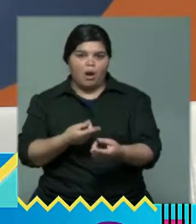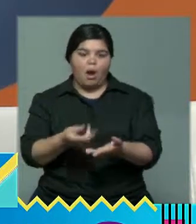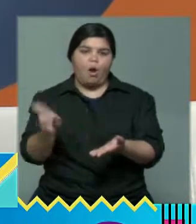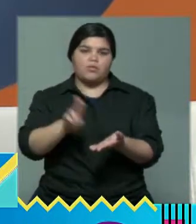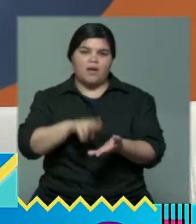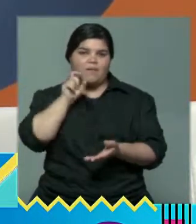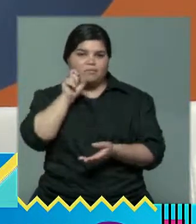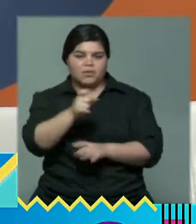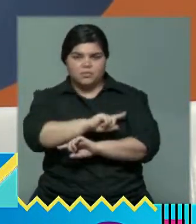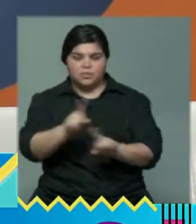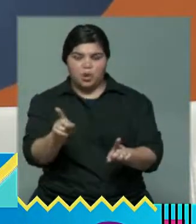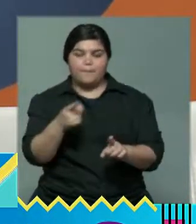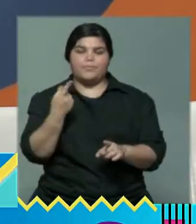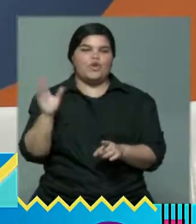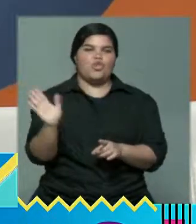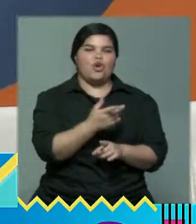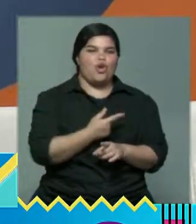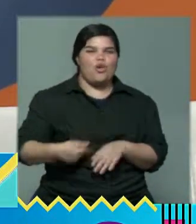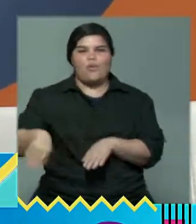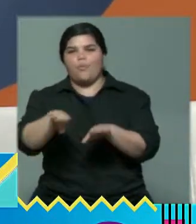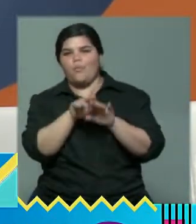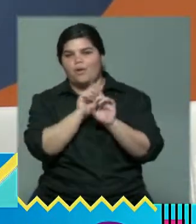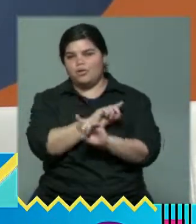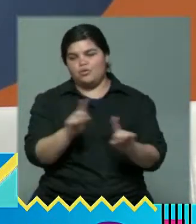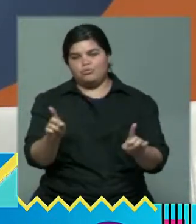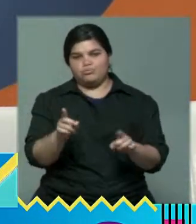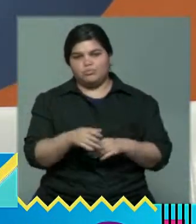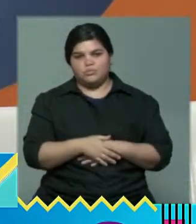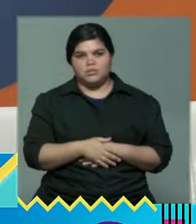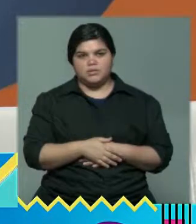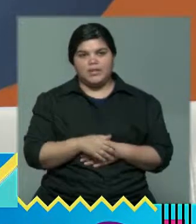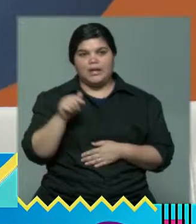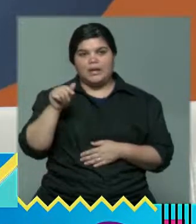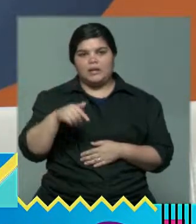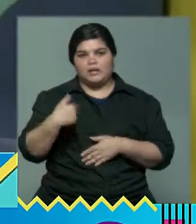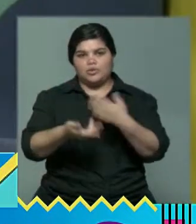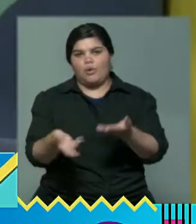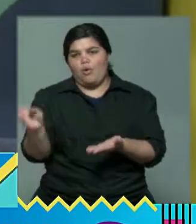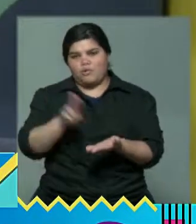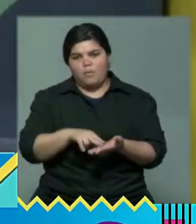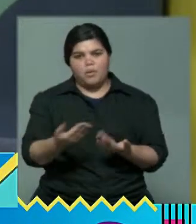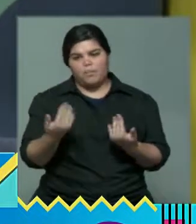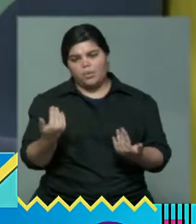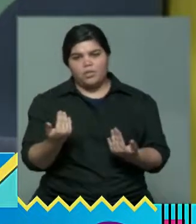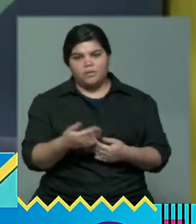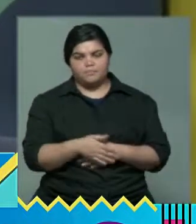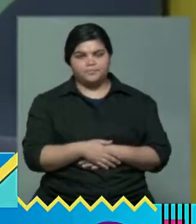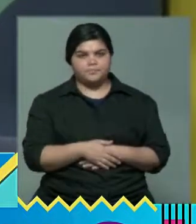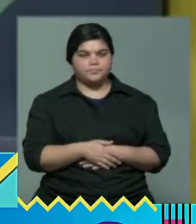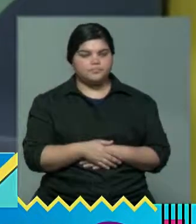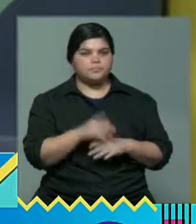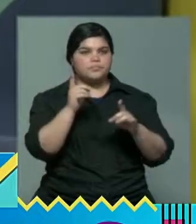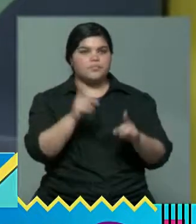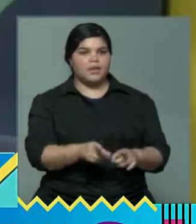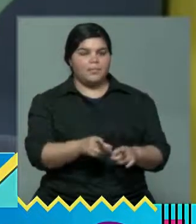todo el mundo va a cumplir de esta manera. No va a pasar, no va a haber reincidencia. La perspectiva de la ejecución de la pena y la